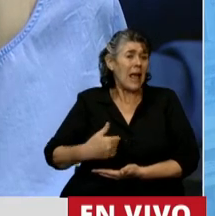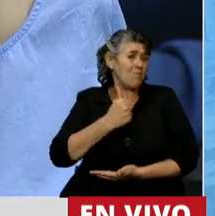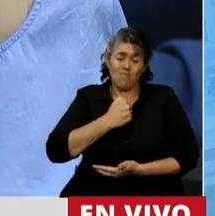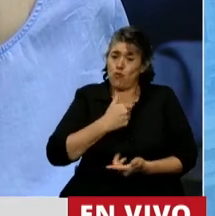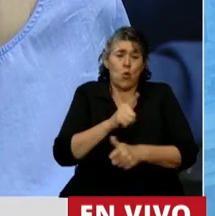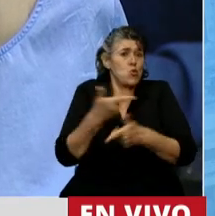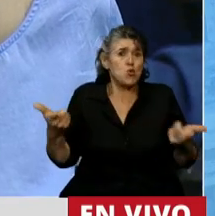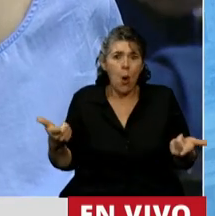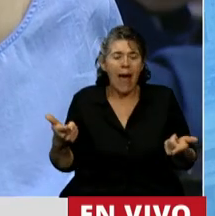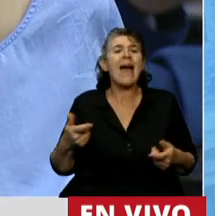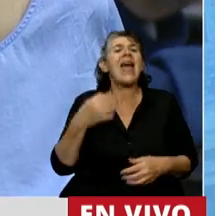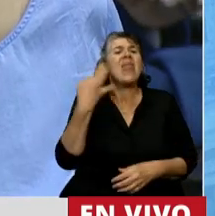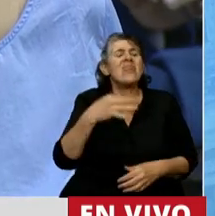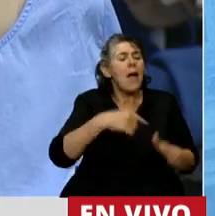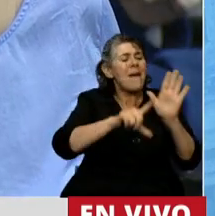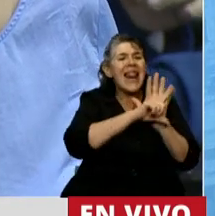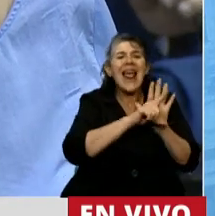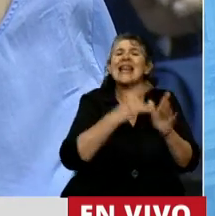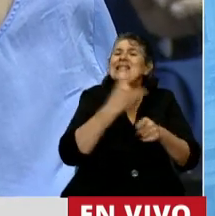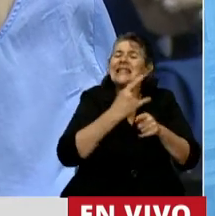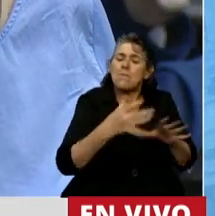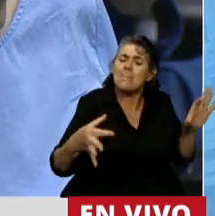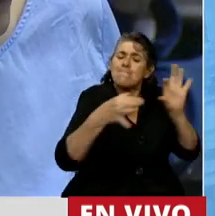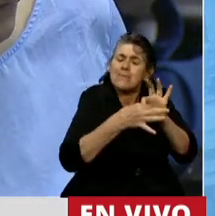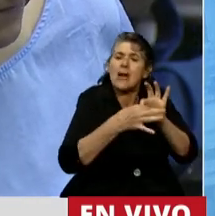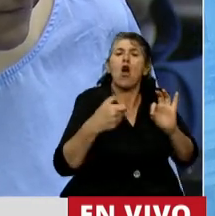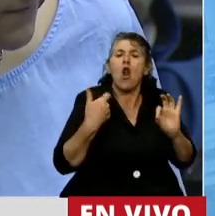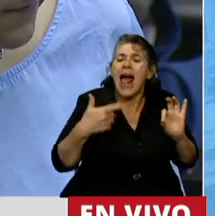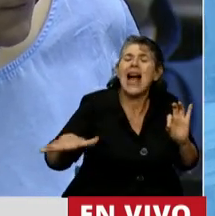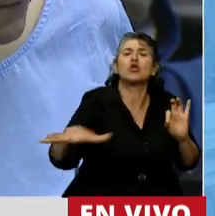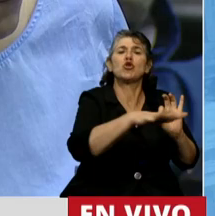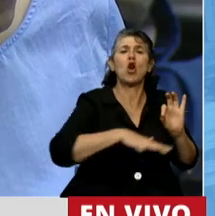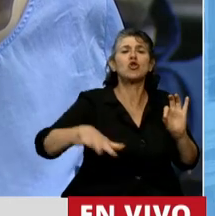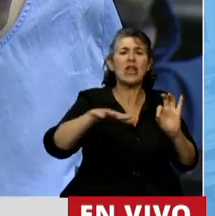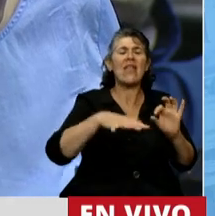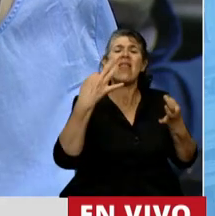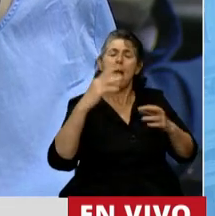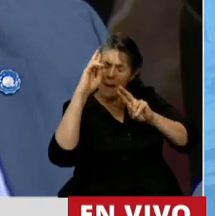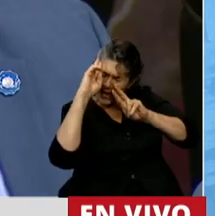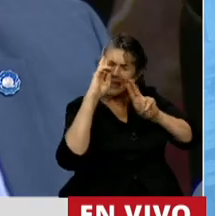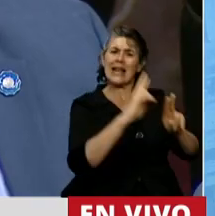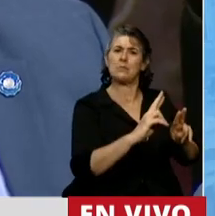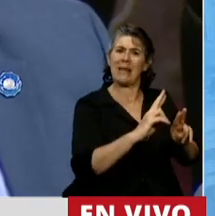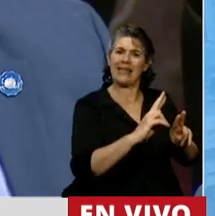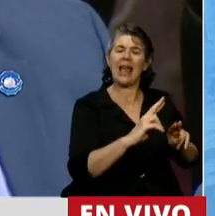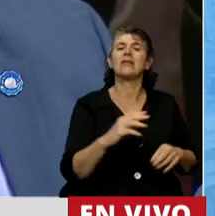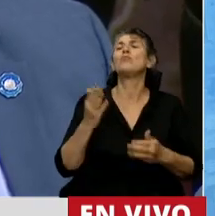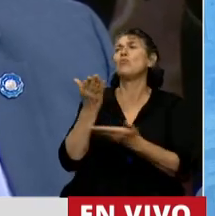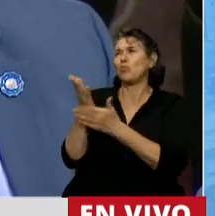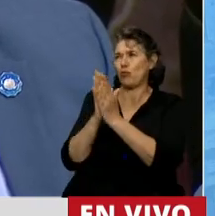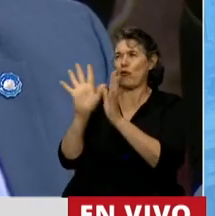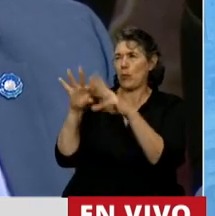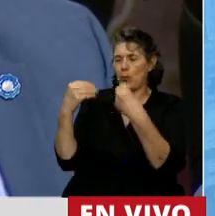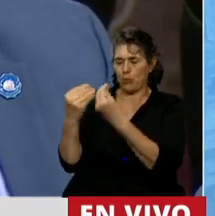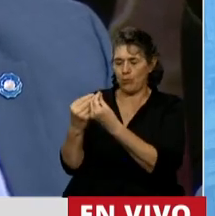se correspondieran con la realidad de la sociedad y de esa manera puedan ser respetadas y aplicadas. Legalizar